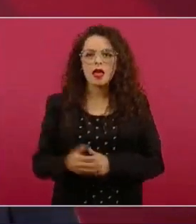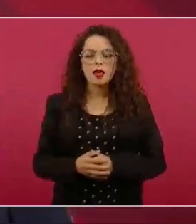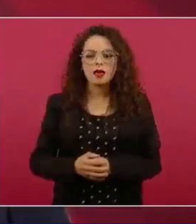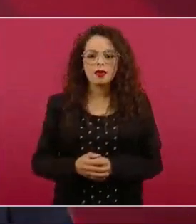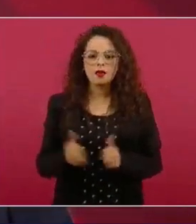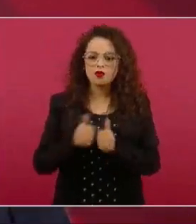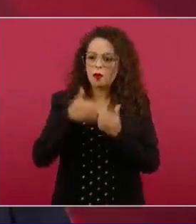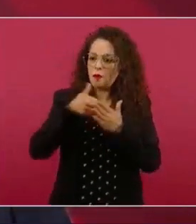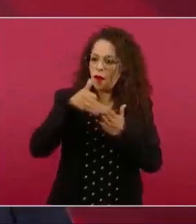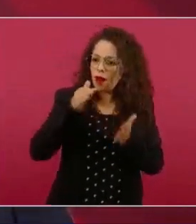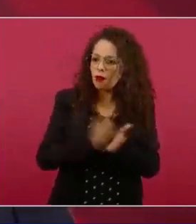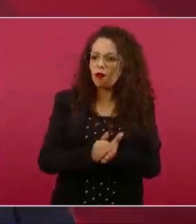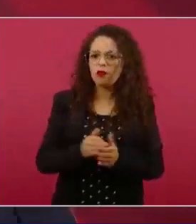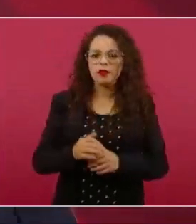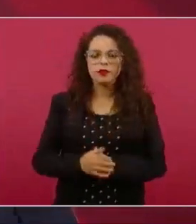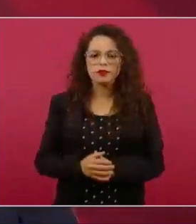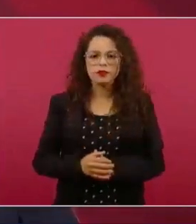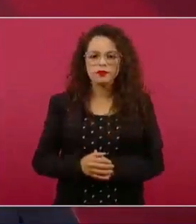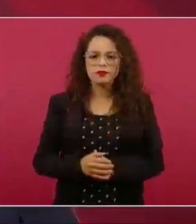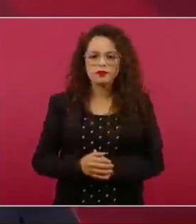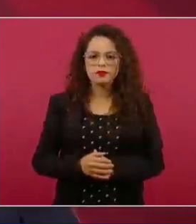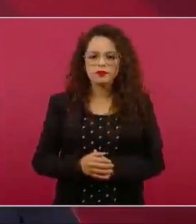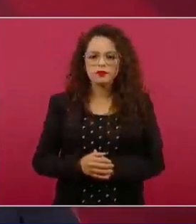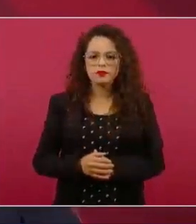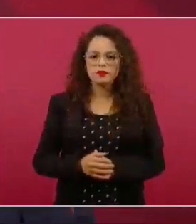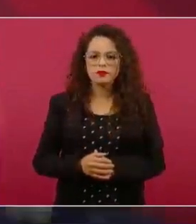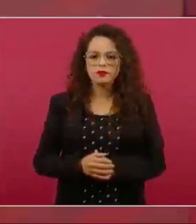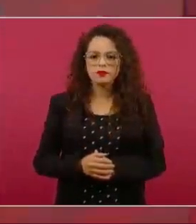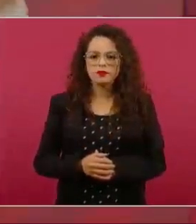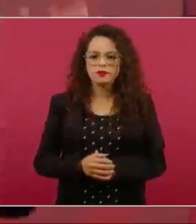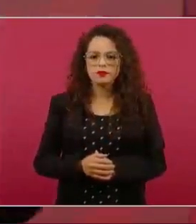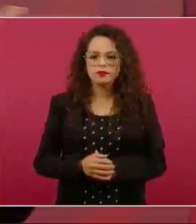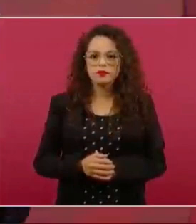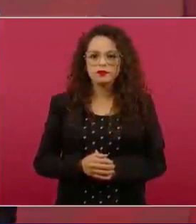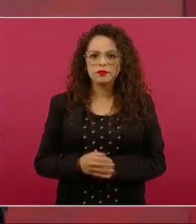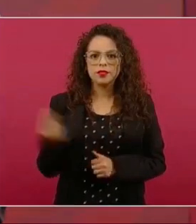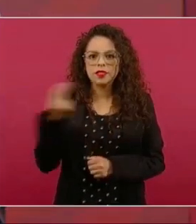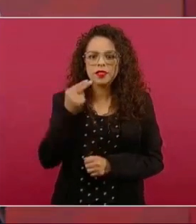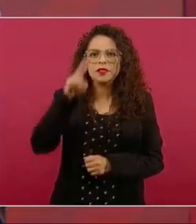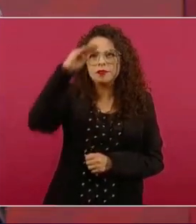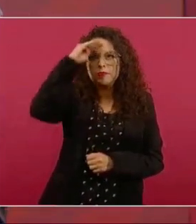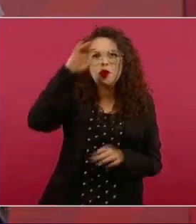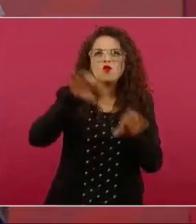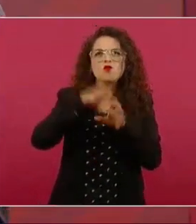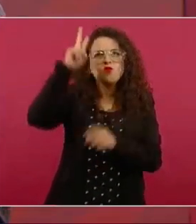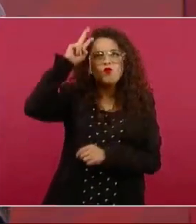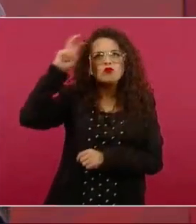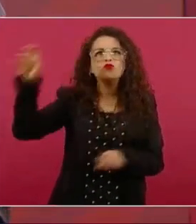doctrina, una utopía.